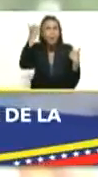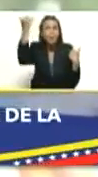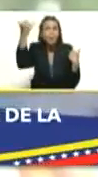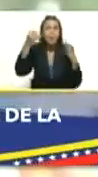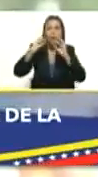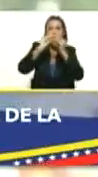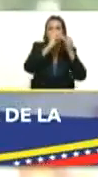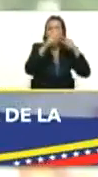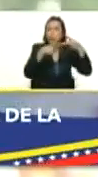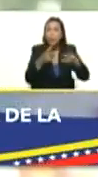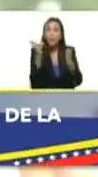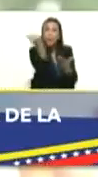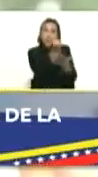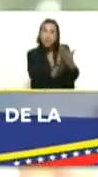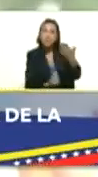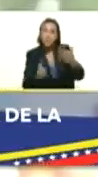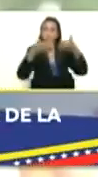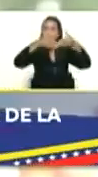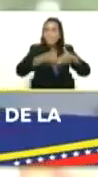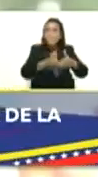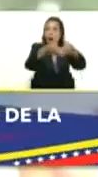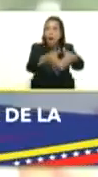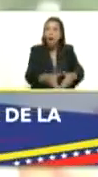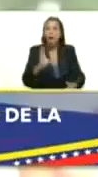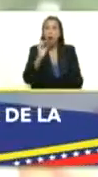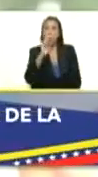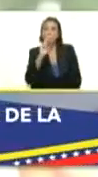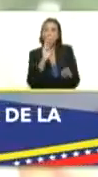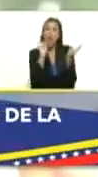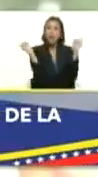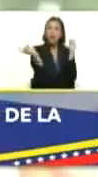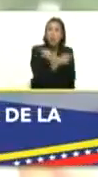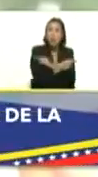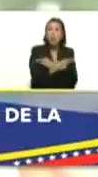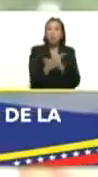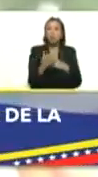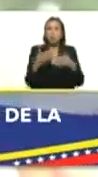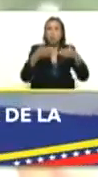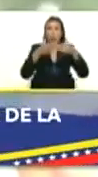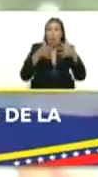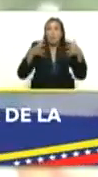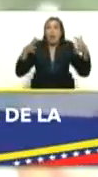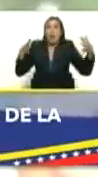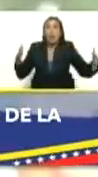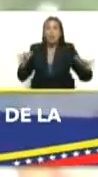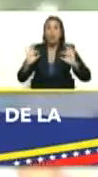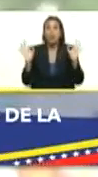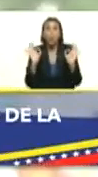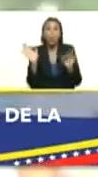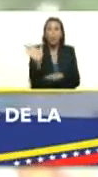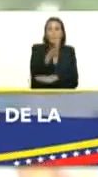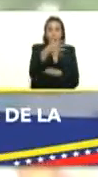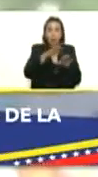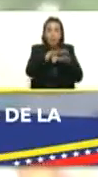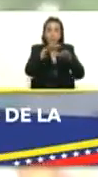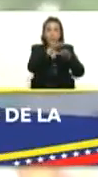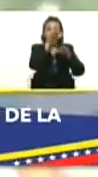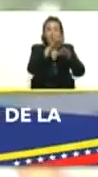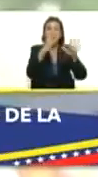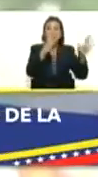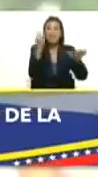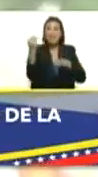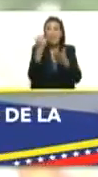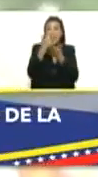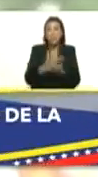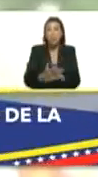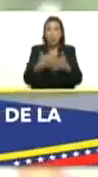fue diseñar un barco corbeta, convertirlo casi en fragata, porque todas las velas, y le metió 70